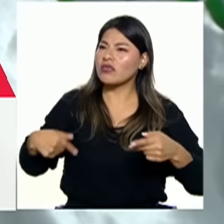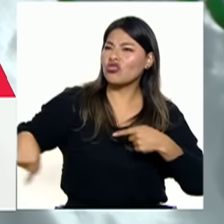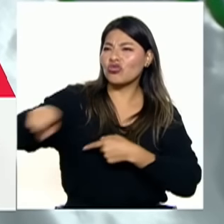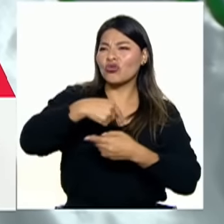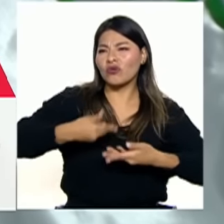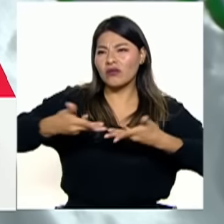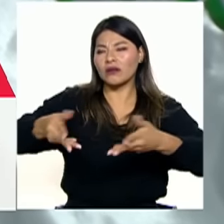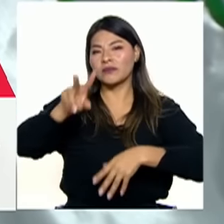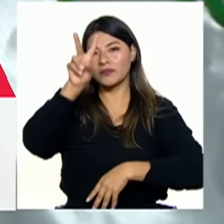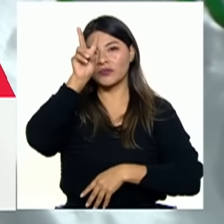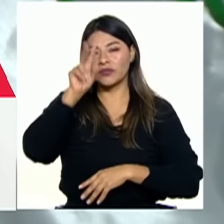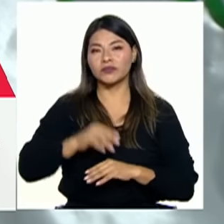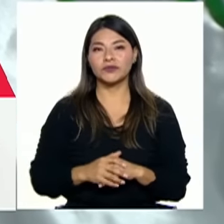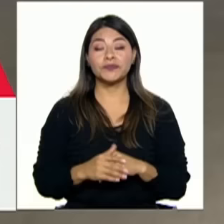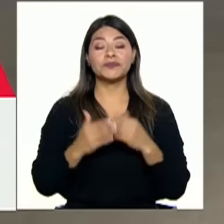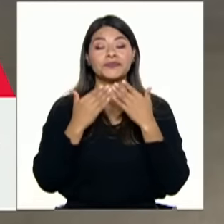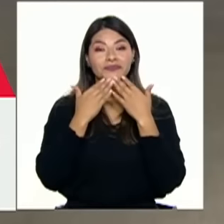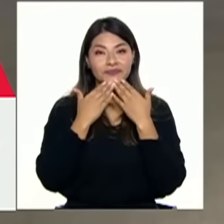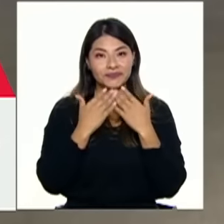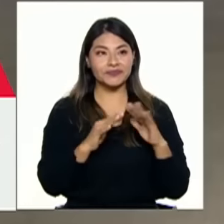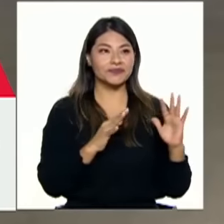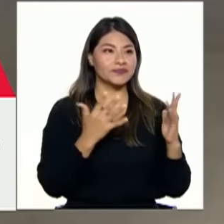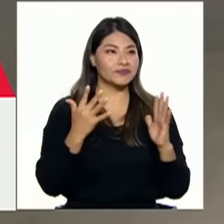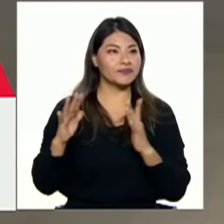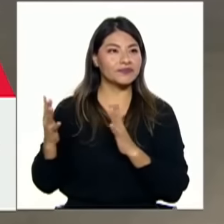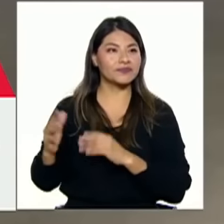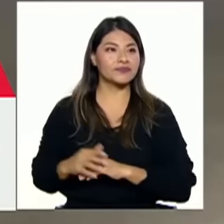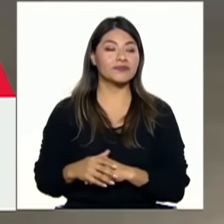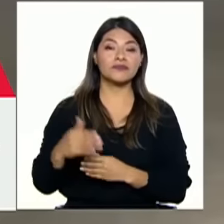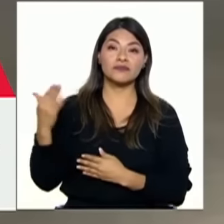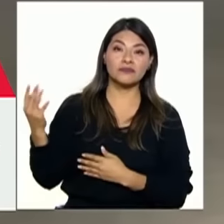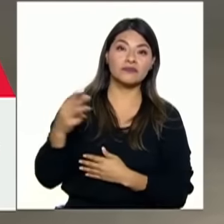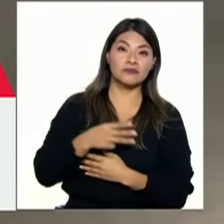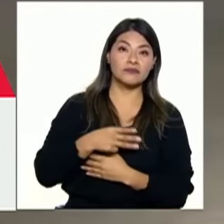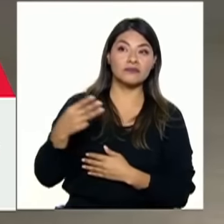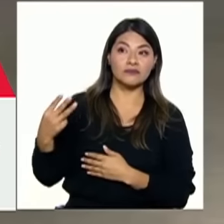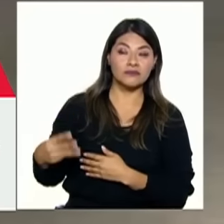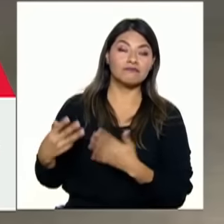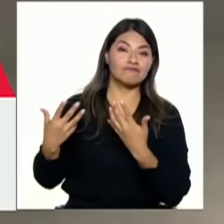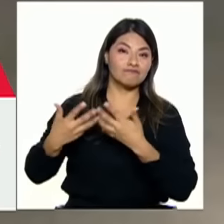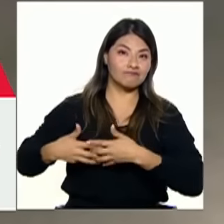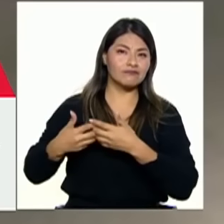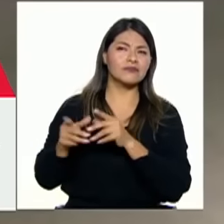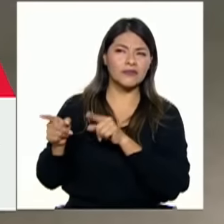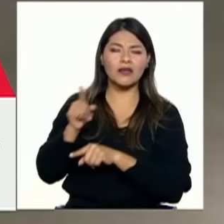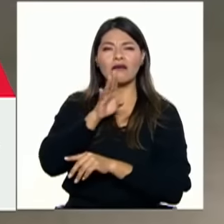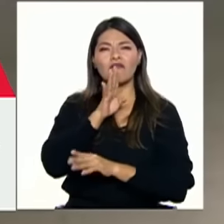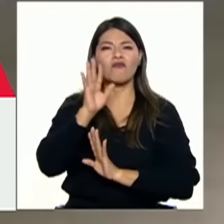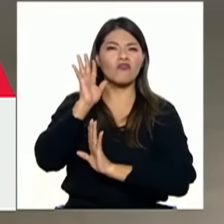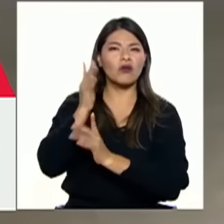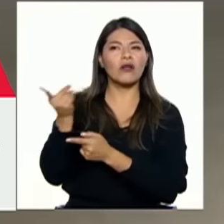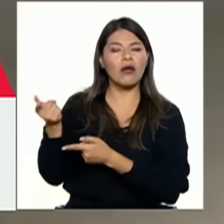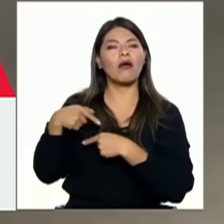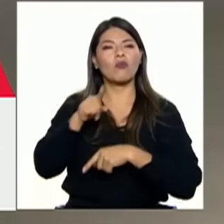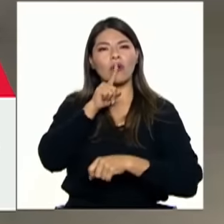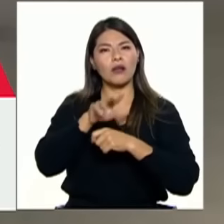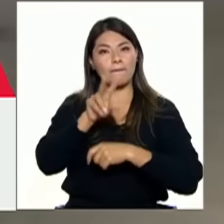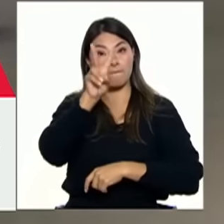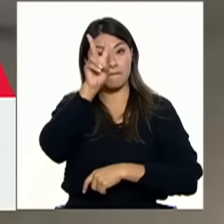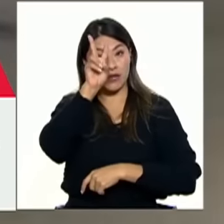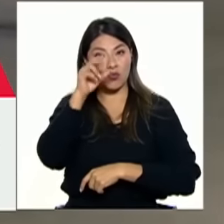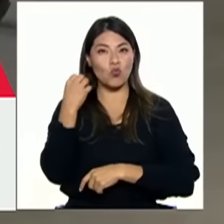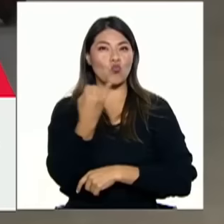gracias. Han sido las palabras del ministro de la Producción, Sergio González Guerrero. Él ha destacado que en nuestro país existen